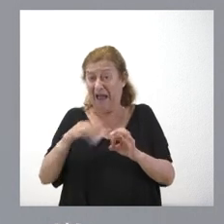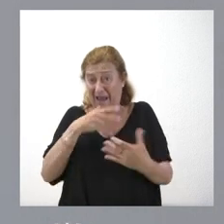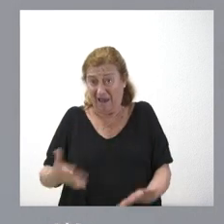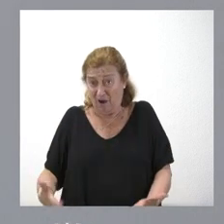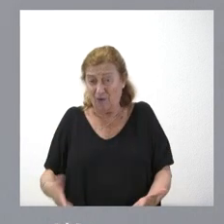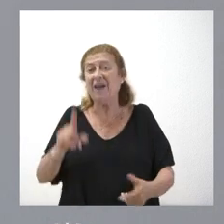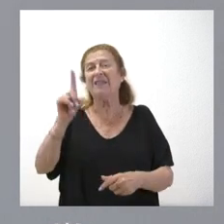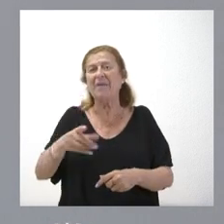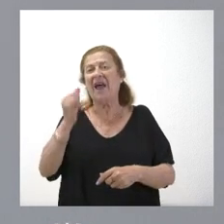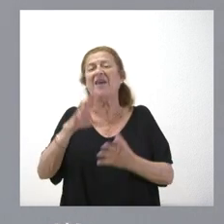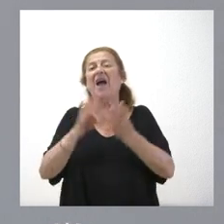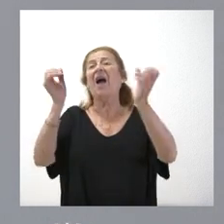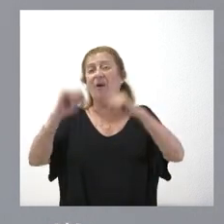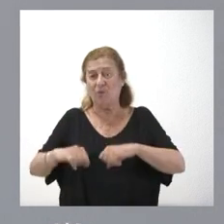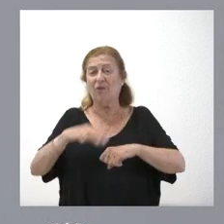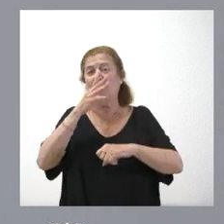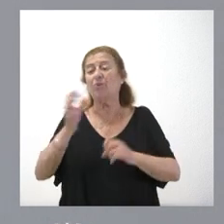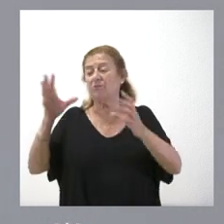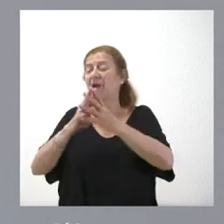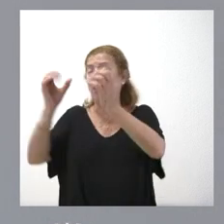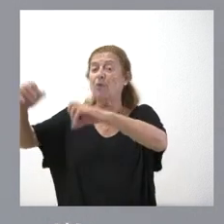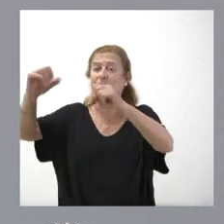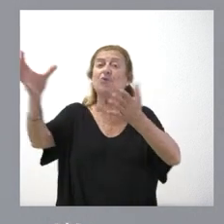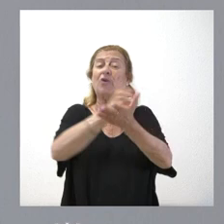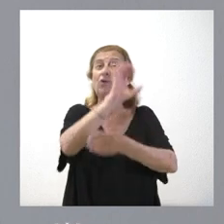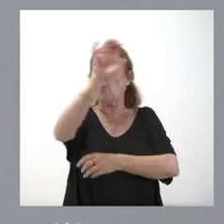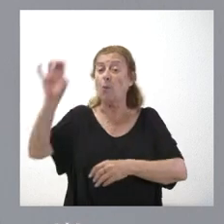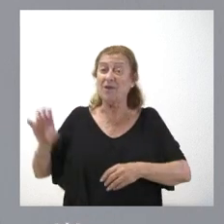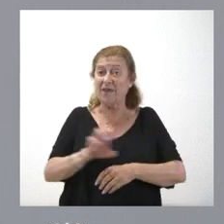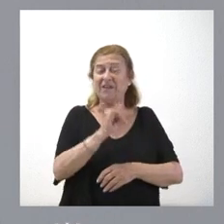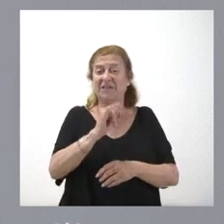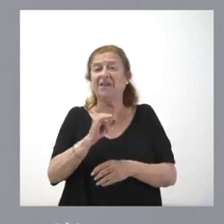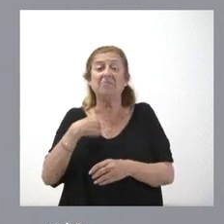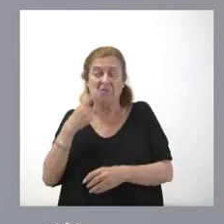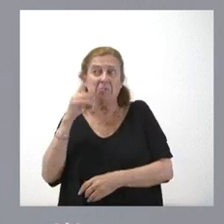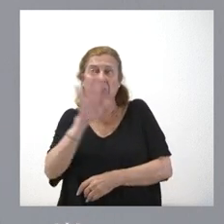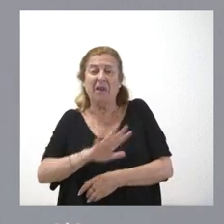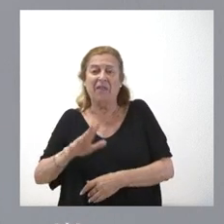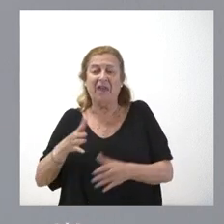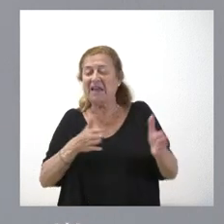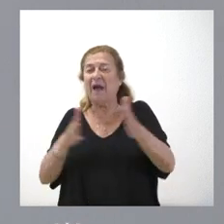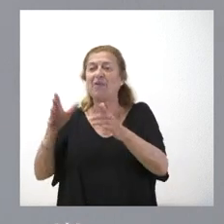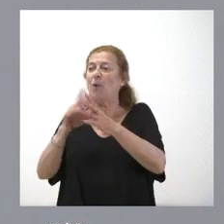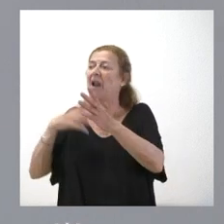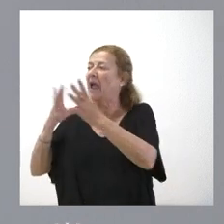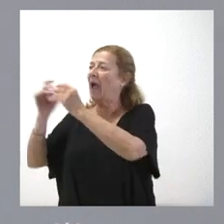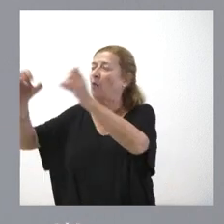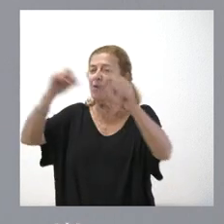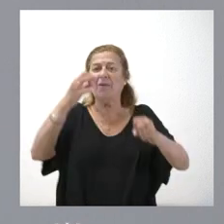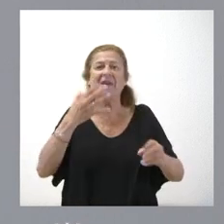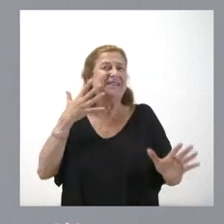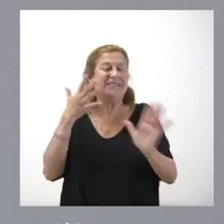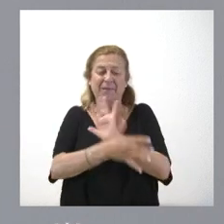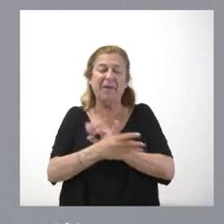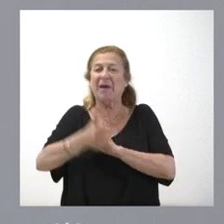también existen acuerdos por consenso entre todas las comunidades autónomas y a otros nos parece que esta vía del consenso tendría que ser para siempre la más